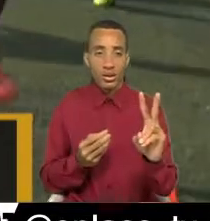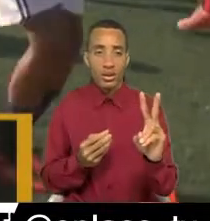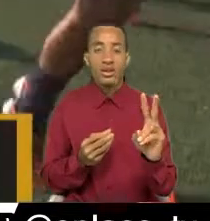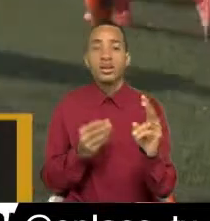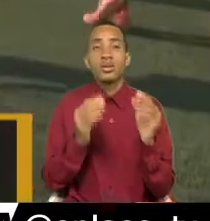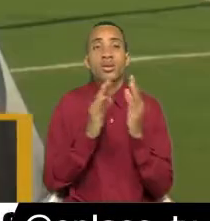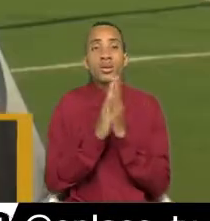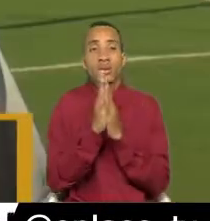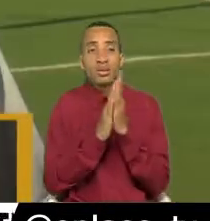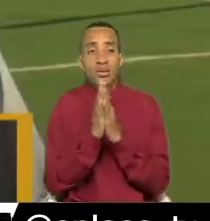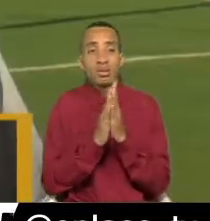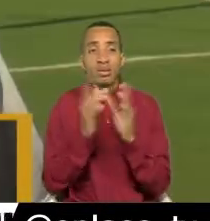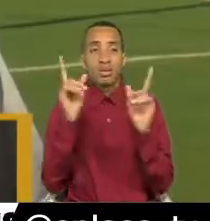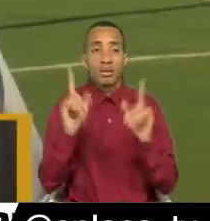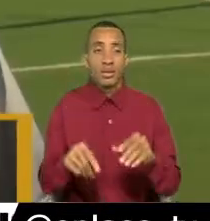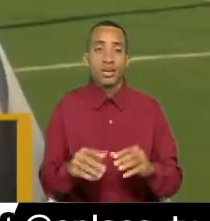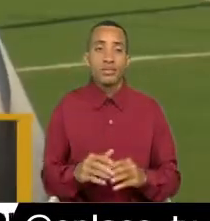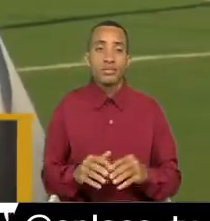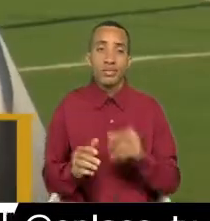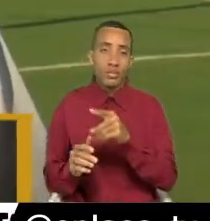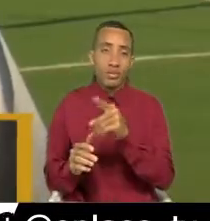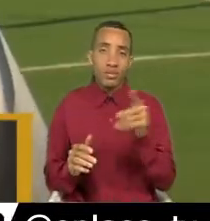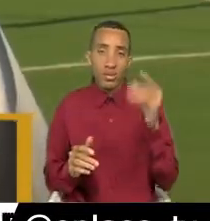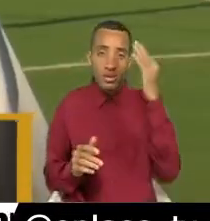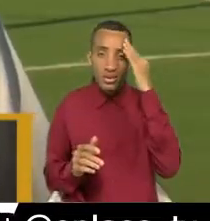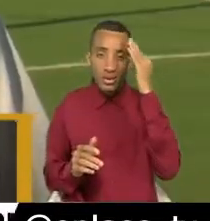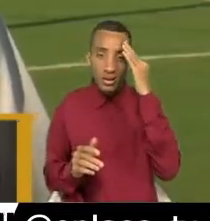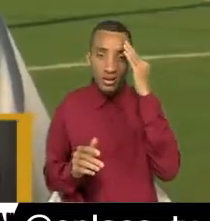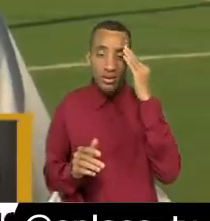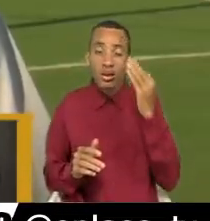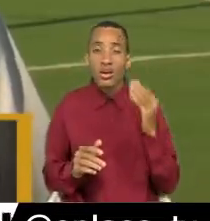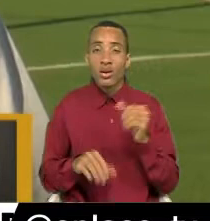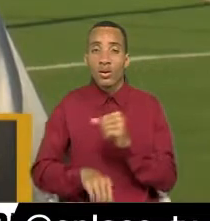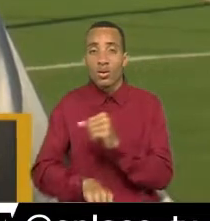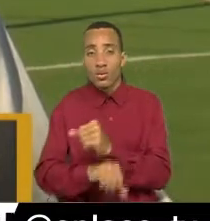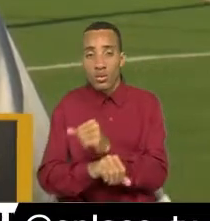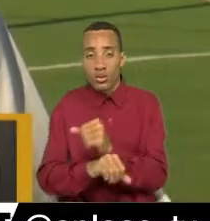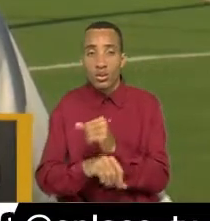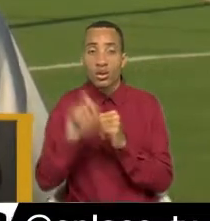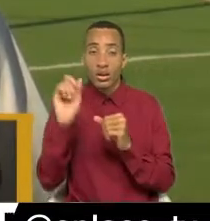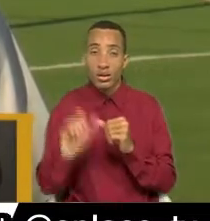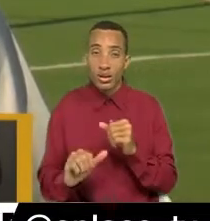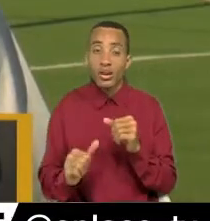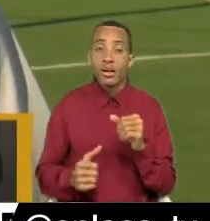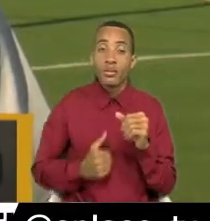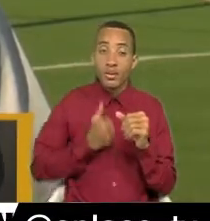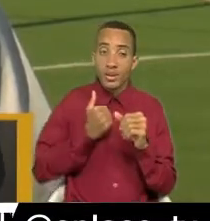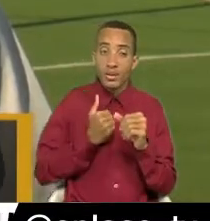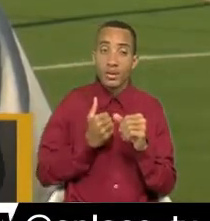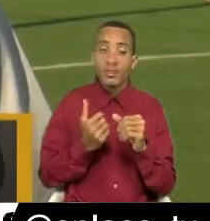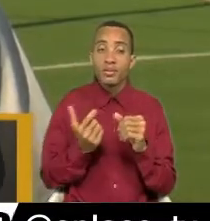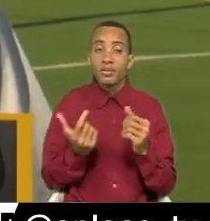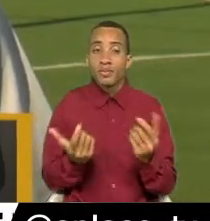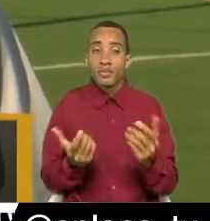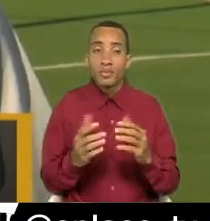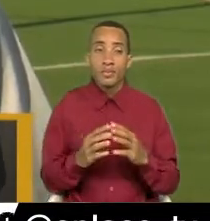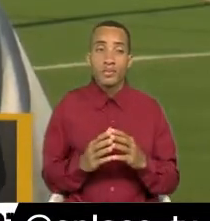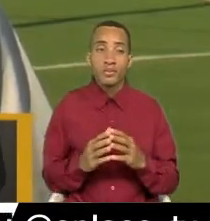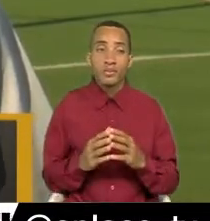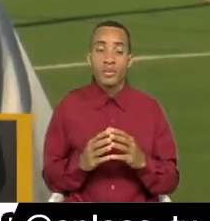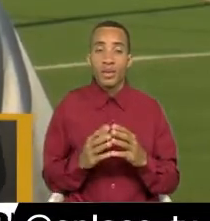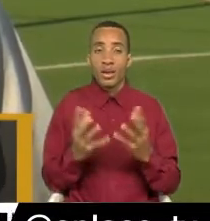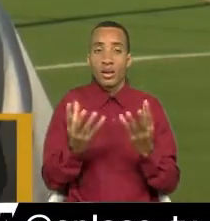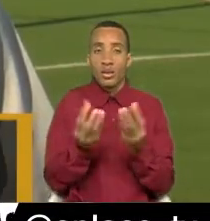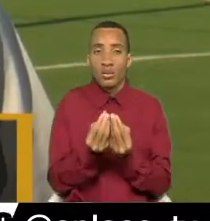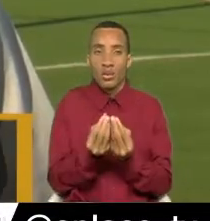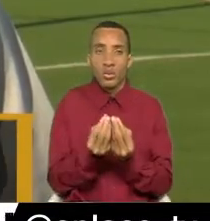estos encuentros. Ellos saben que en el fútbol son oportunidades que se presentan y tienen que saberlas aprovechar, ¿no? Hay una base de